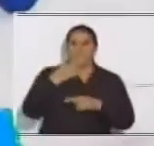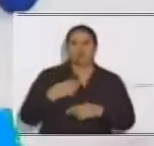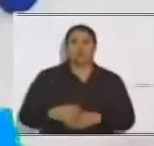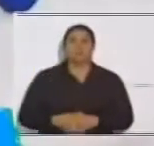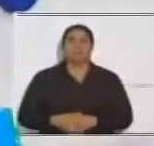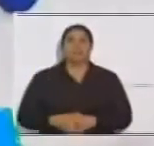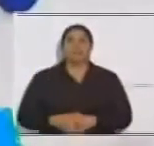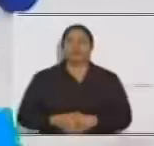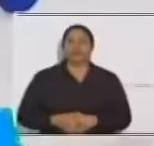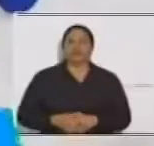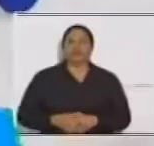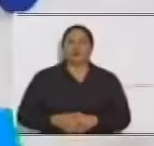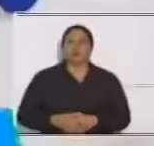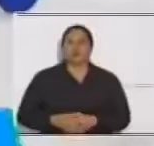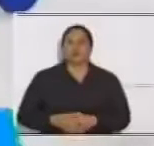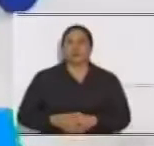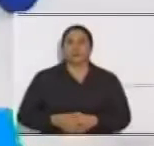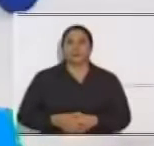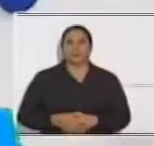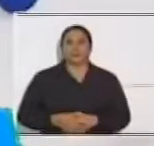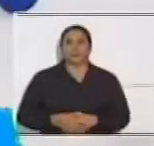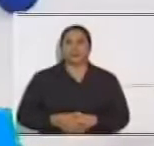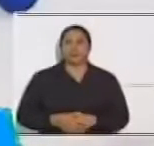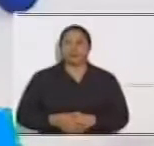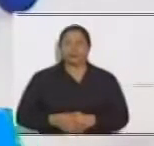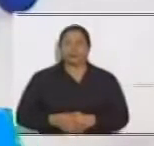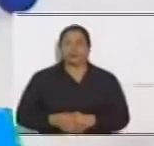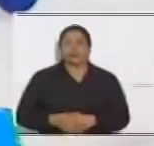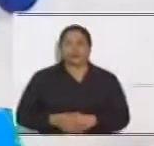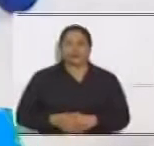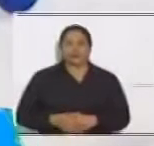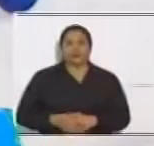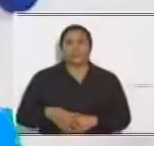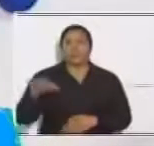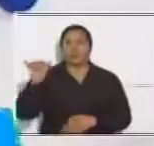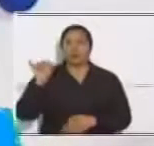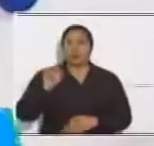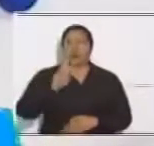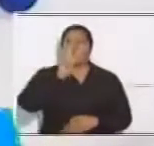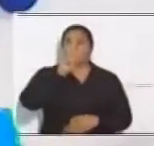Cortemos 3 pedazos de ese tamaño, por favor, ¿sí?